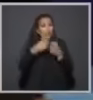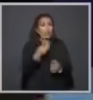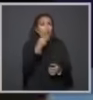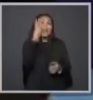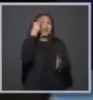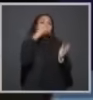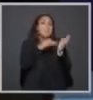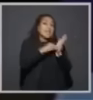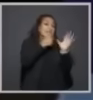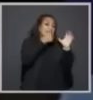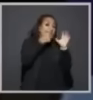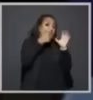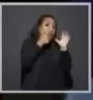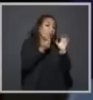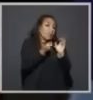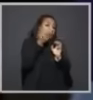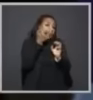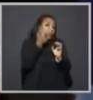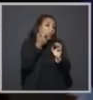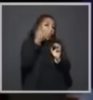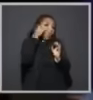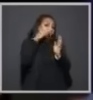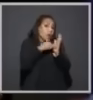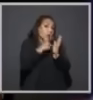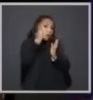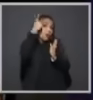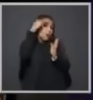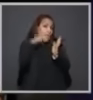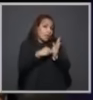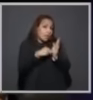3.600 pesos mensuales.